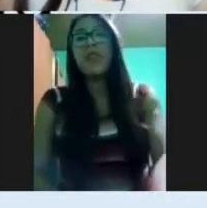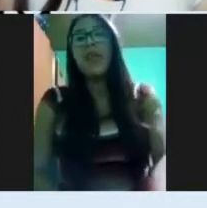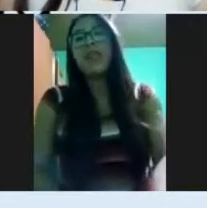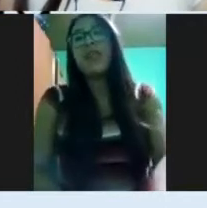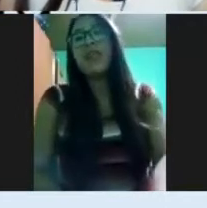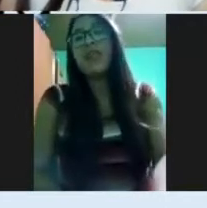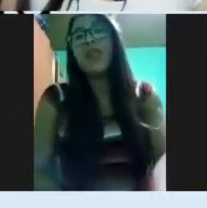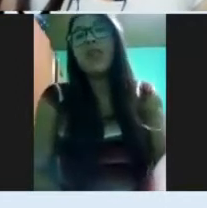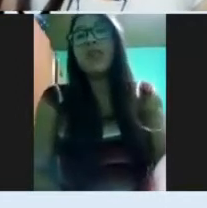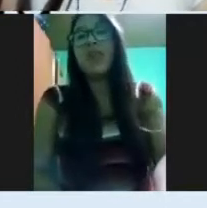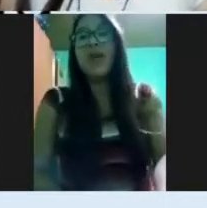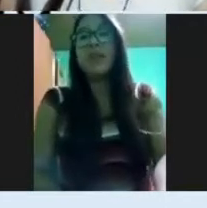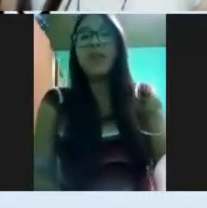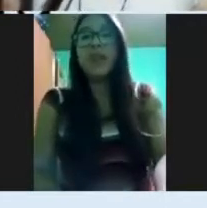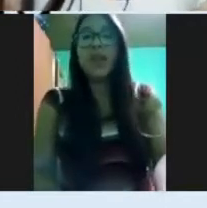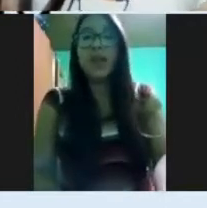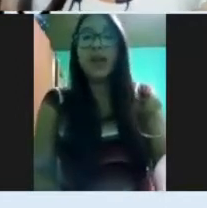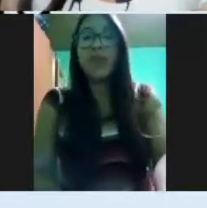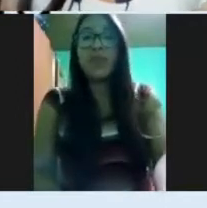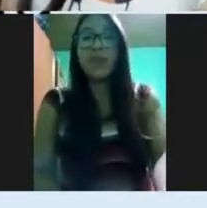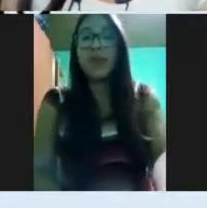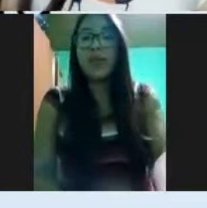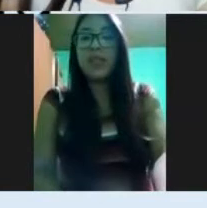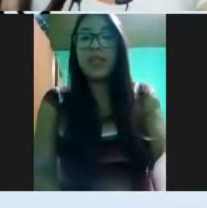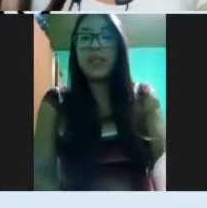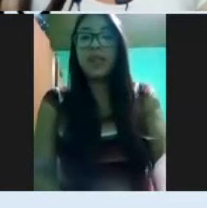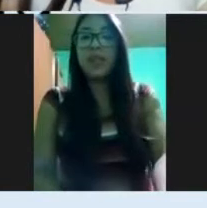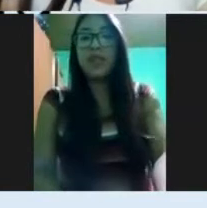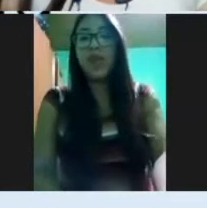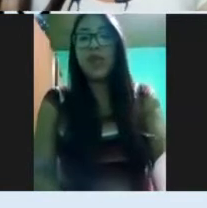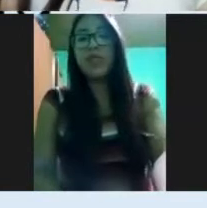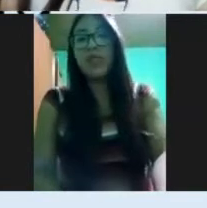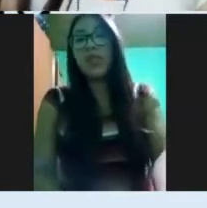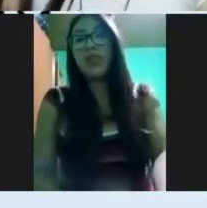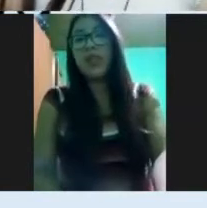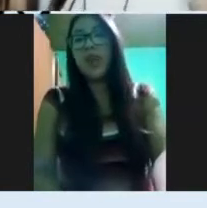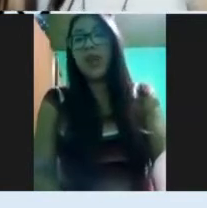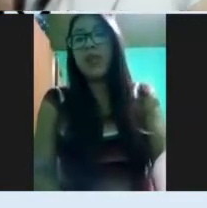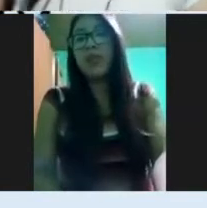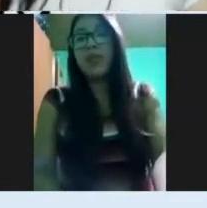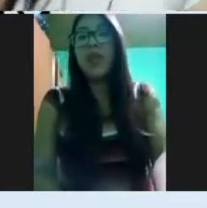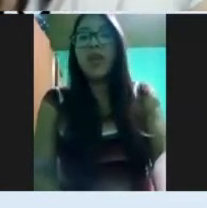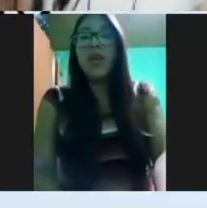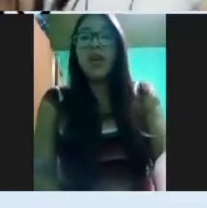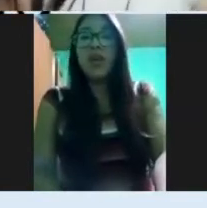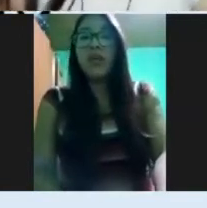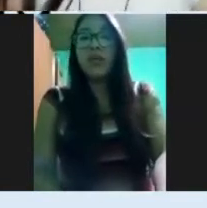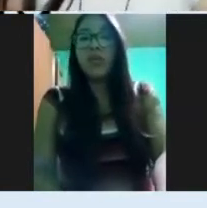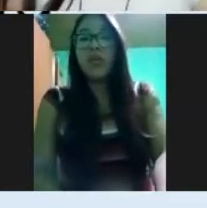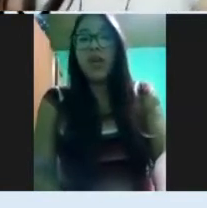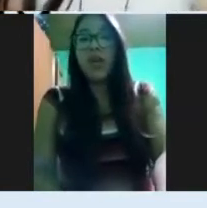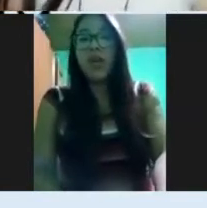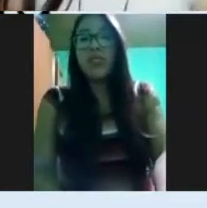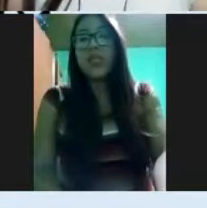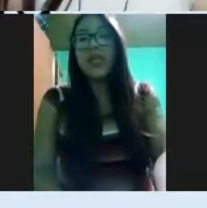Sí, bien, así como tú lo mencionabas, ¿verdad? Que a pesar de que el Ministerio de Salud cubre el 70% de la población,